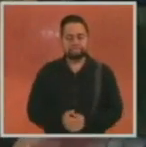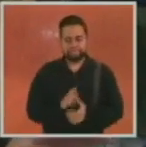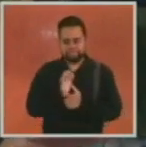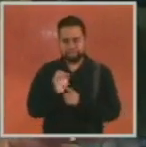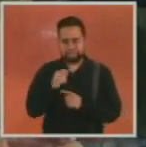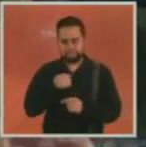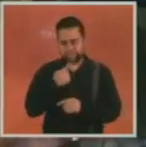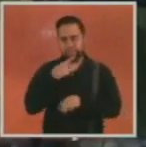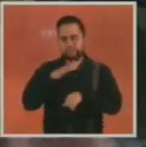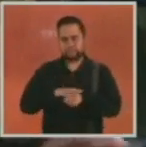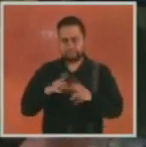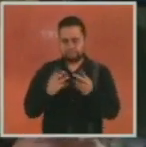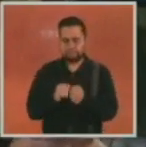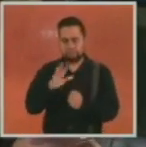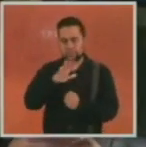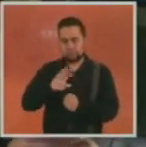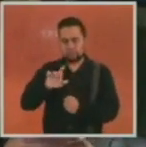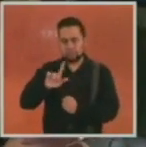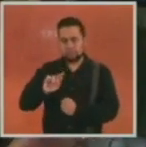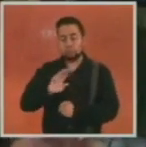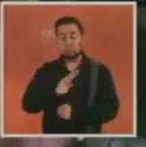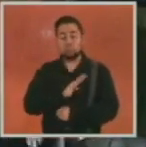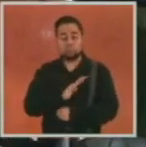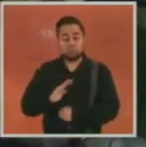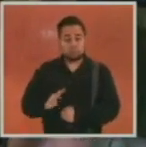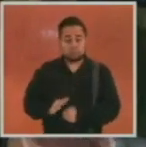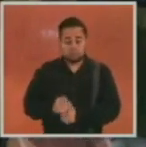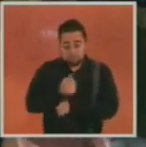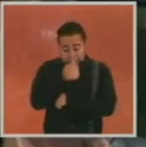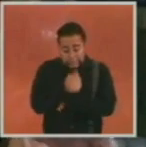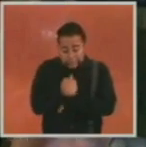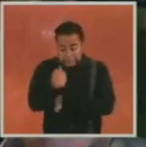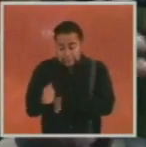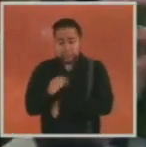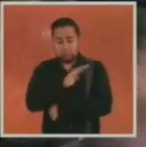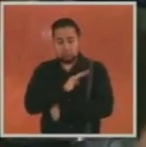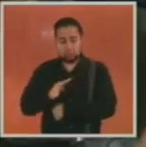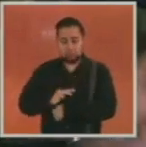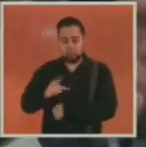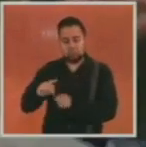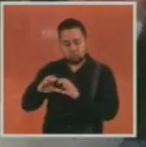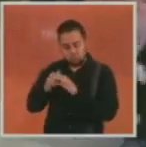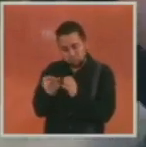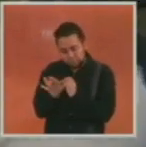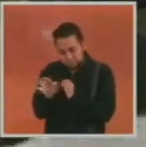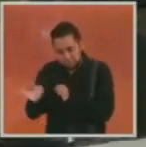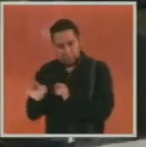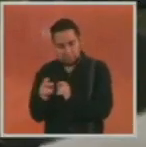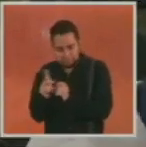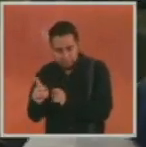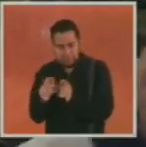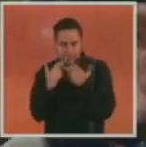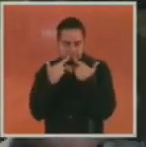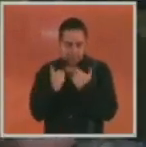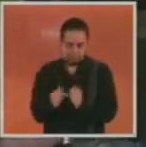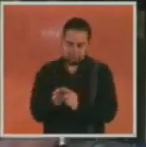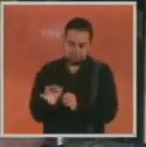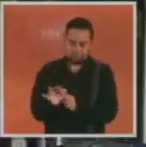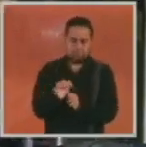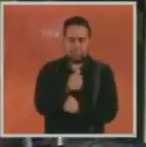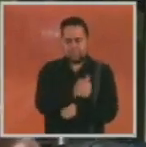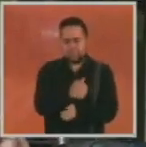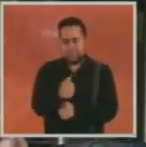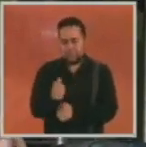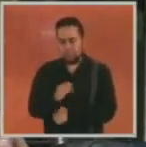comentaba yo de que somos 570 municipios y cada municipio tiene sus comunidades sus rancherías y cada